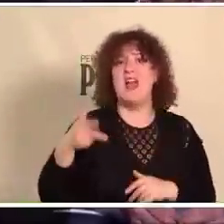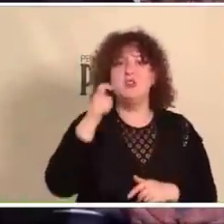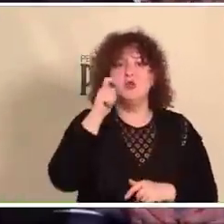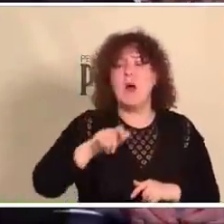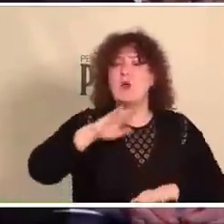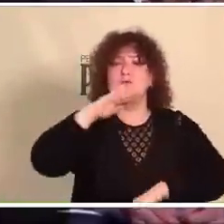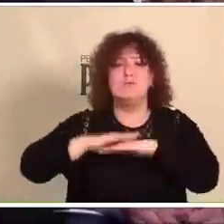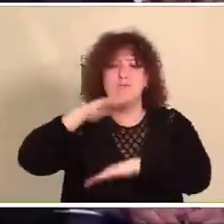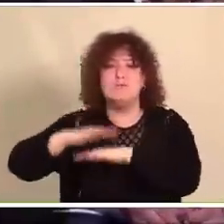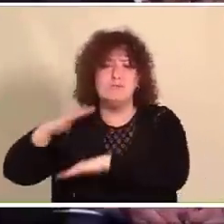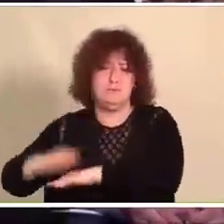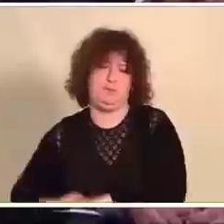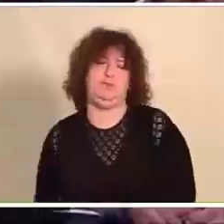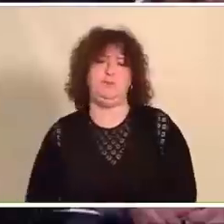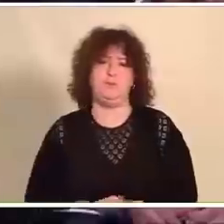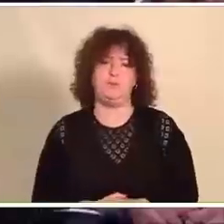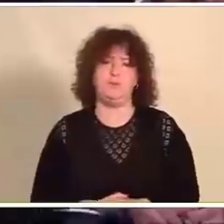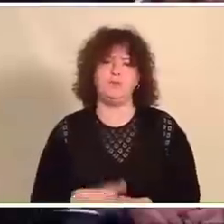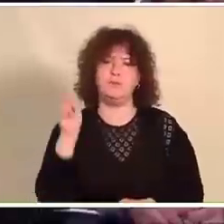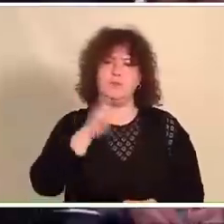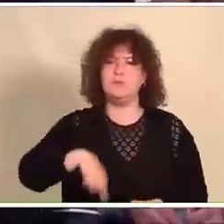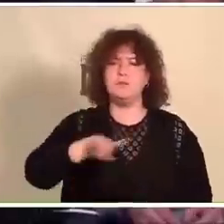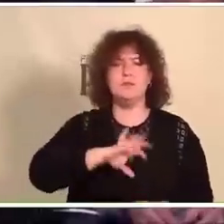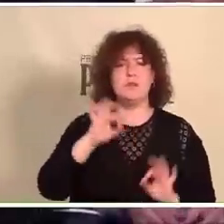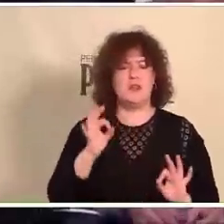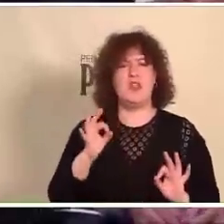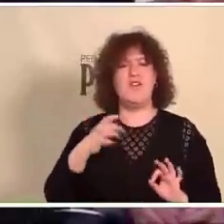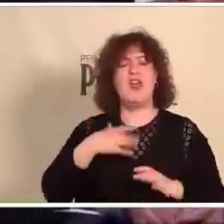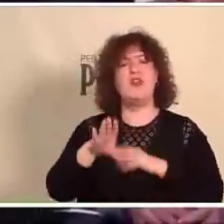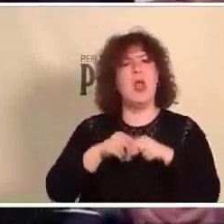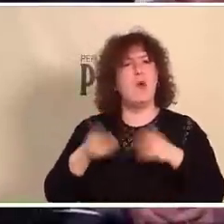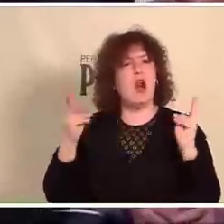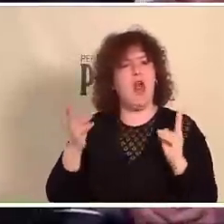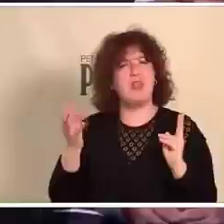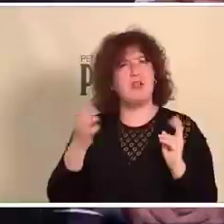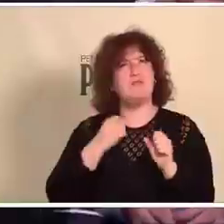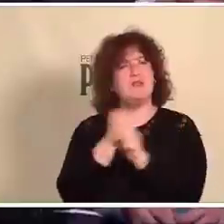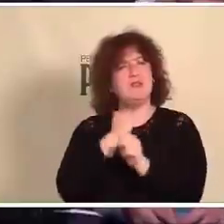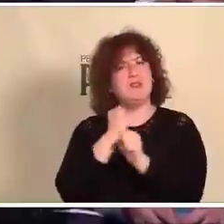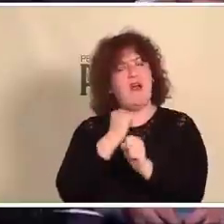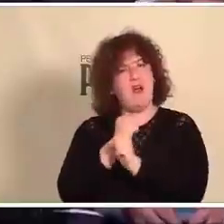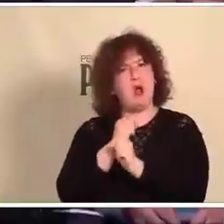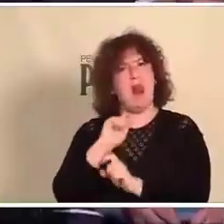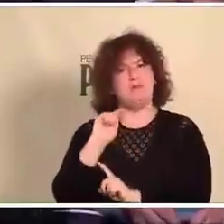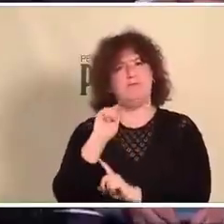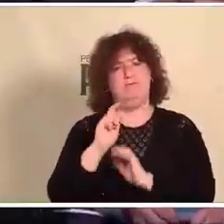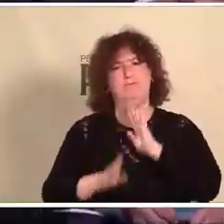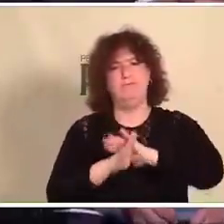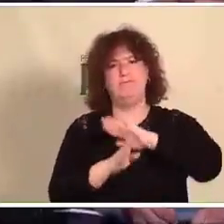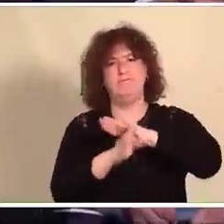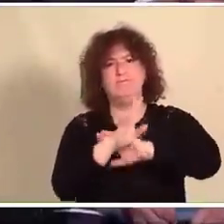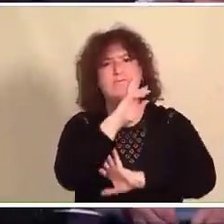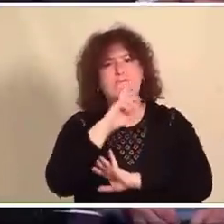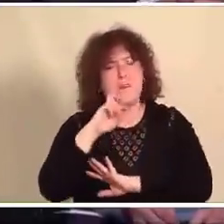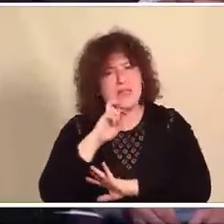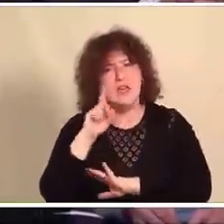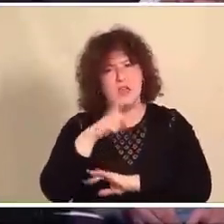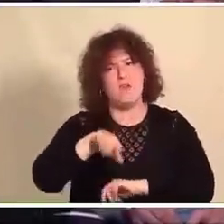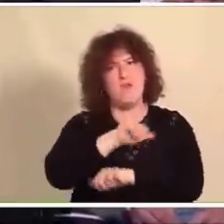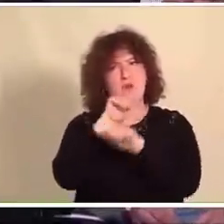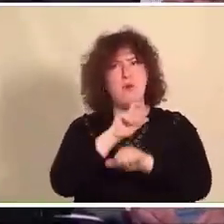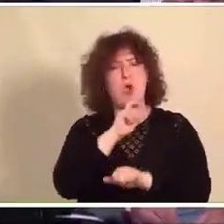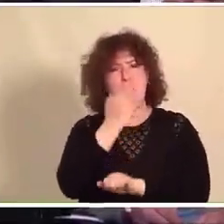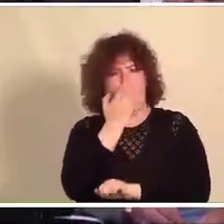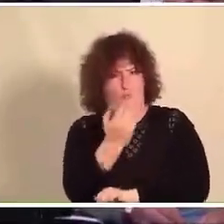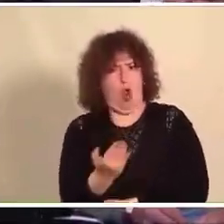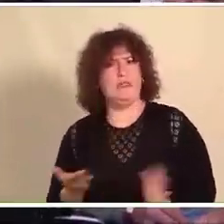es trabajar con honestidad por fortalecer la democracia en todo el mundo seguridad Es que todas las personas sean